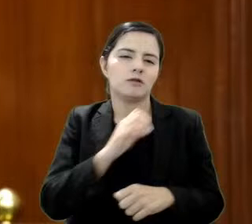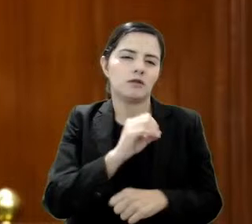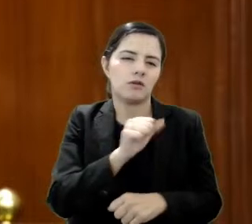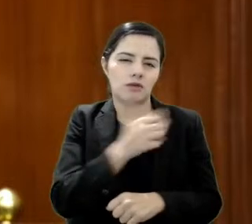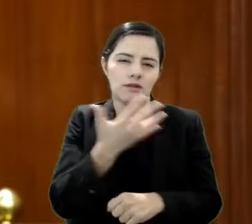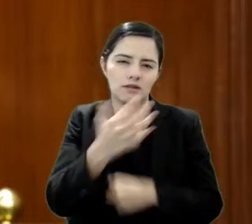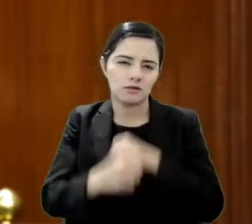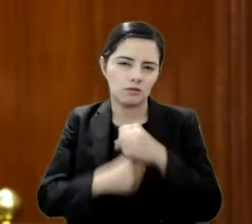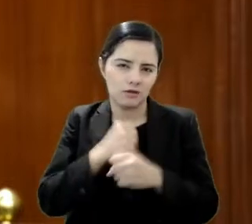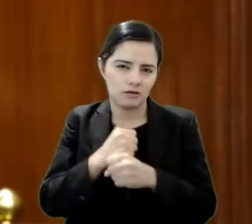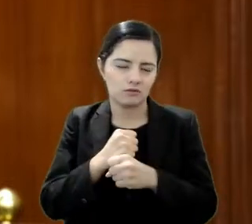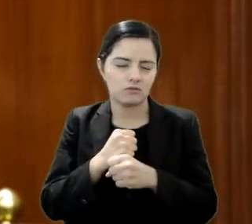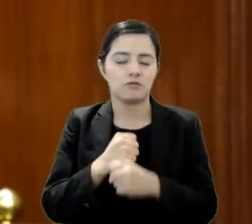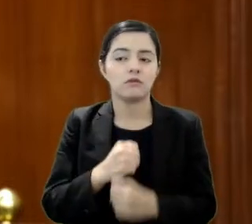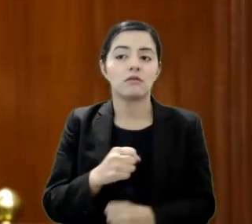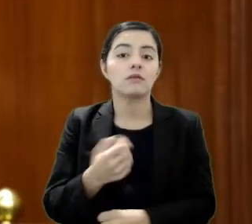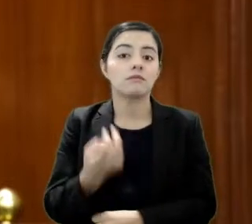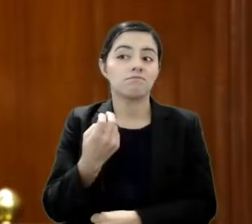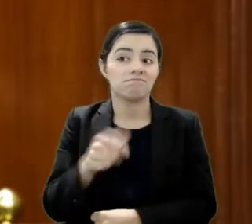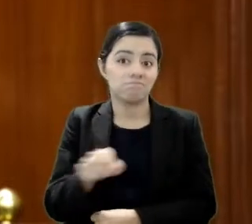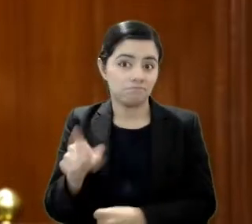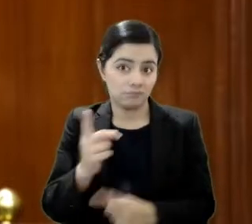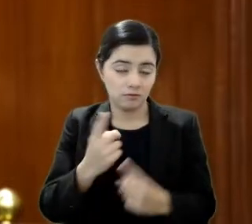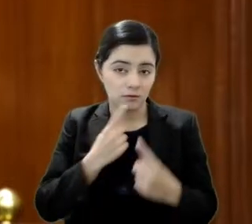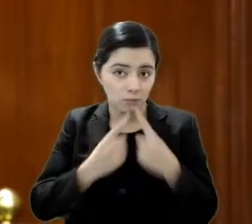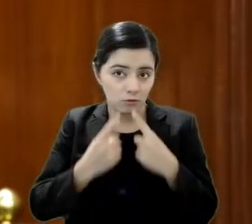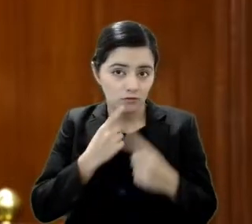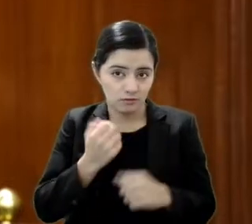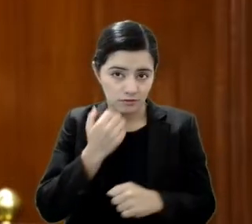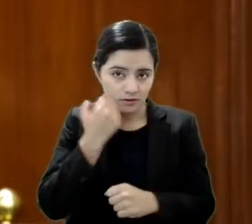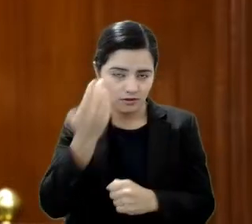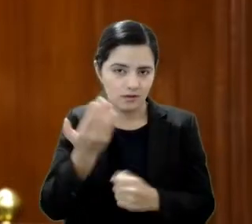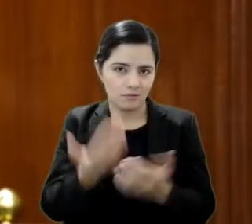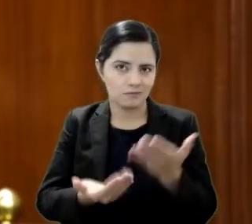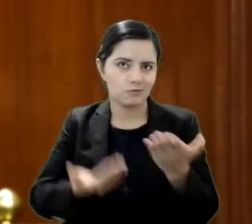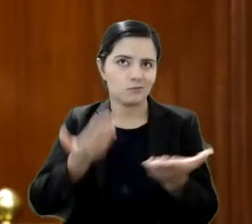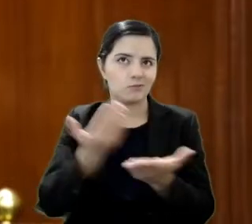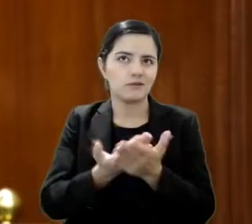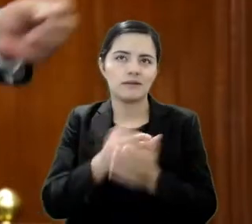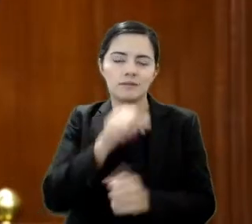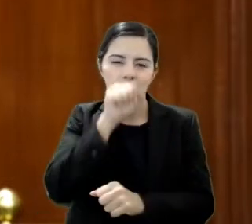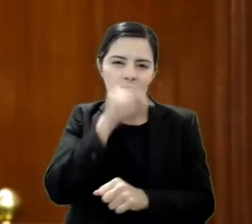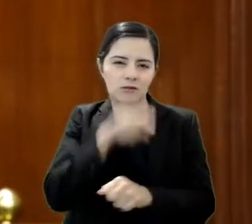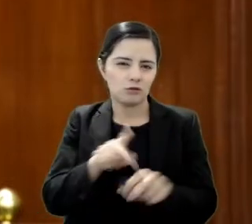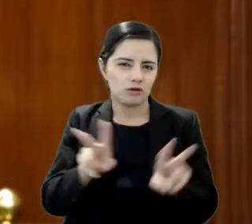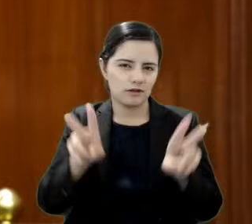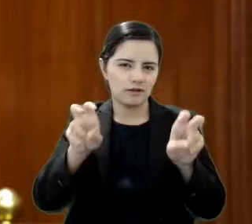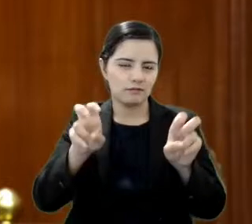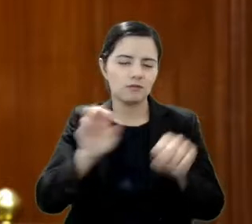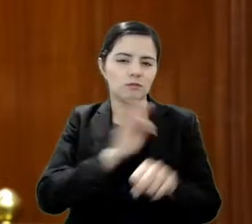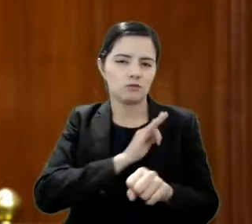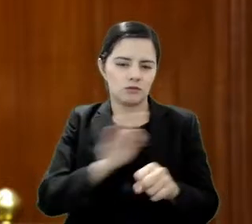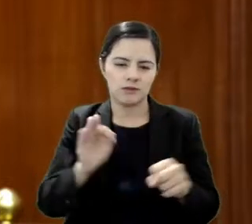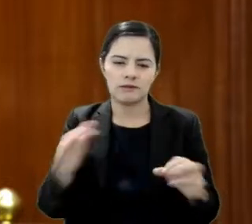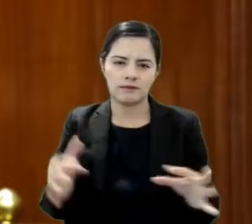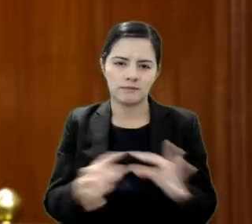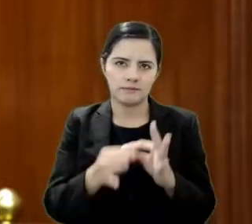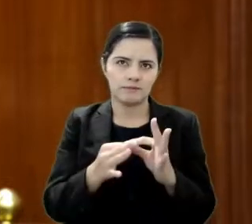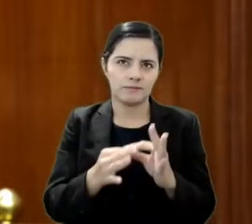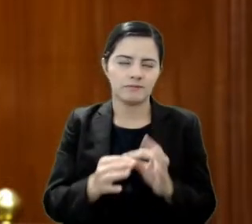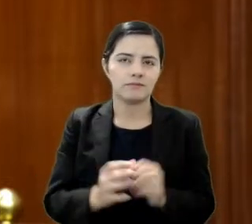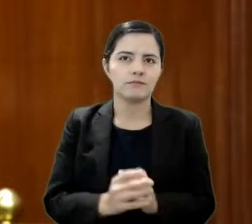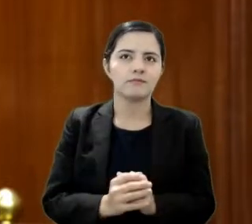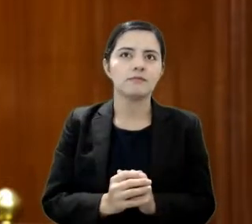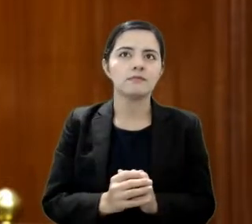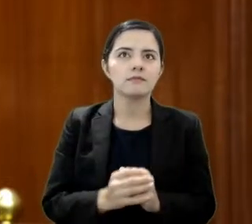los diputados que deseen presentar iniciativas en materia de niñas, niños, adolescentes y la primera infancia. El